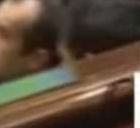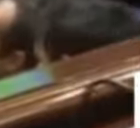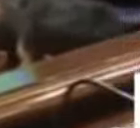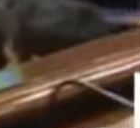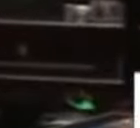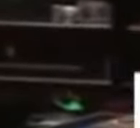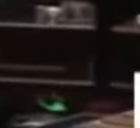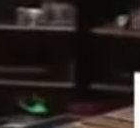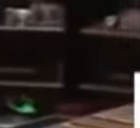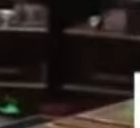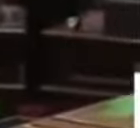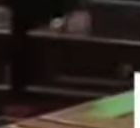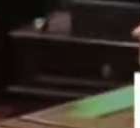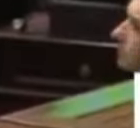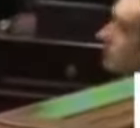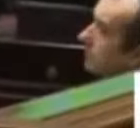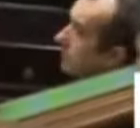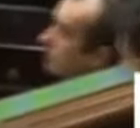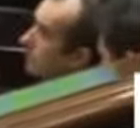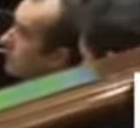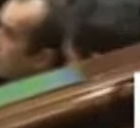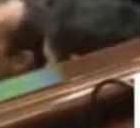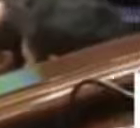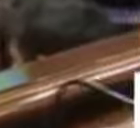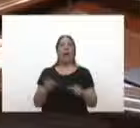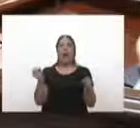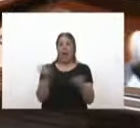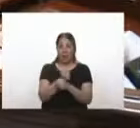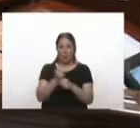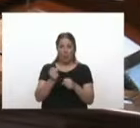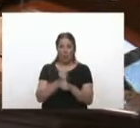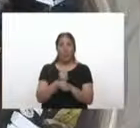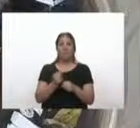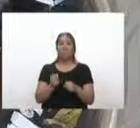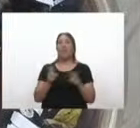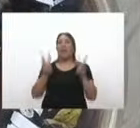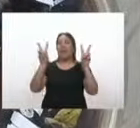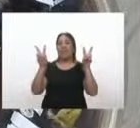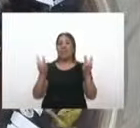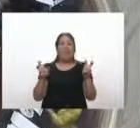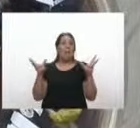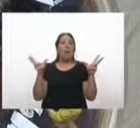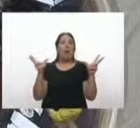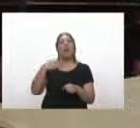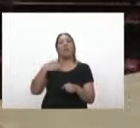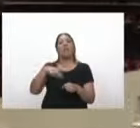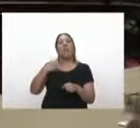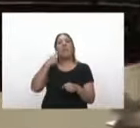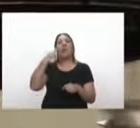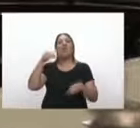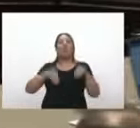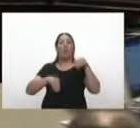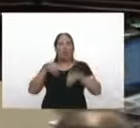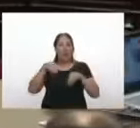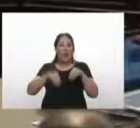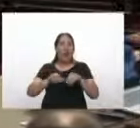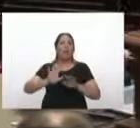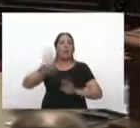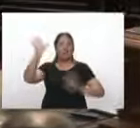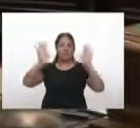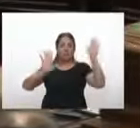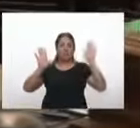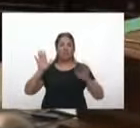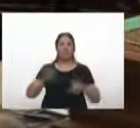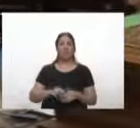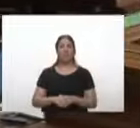legislatura, estamos viendo. ¿A qué jugamos? ¿Al Sudoku o al Angry Birds? No sé, porque hoy no tenemos nada que hacer acá. Hay legislaturas aquí y afuera, en otros países del mundo, donde